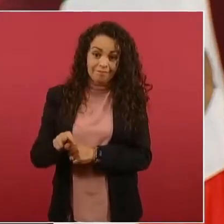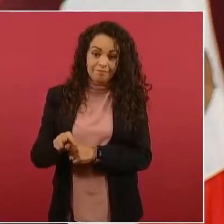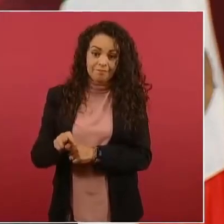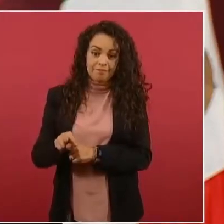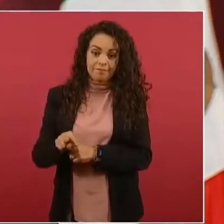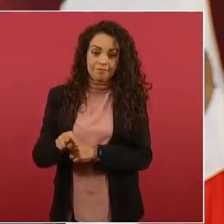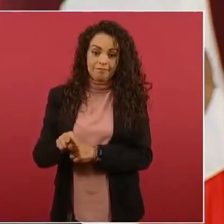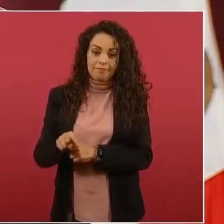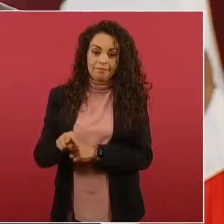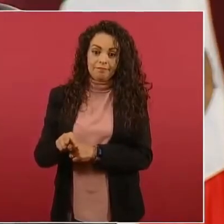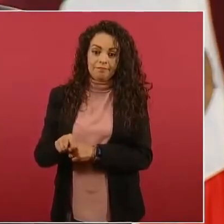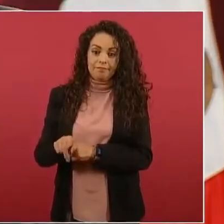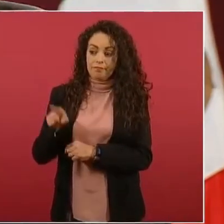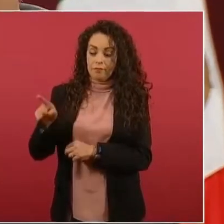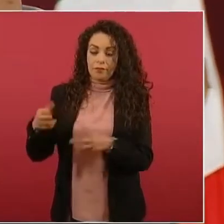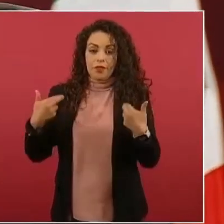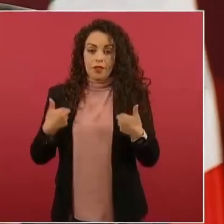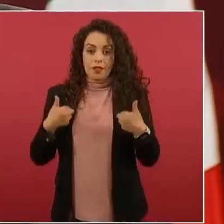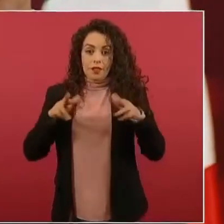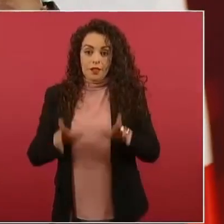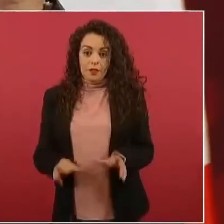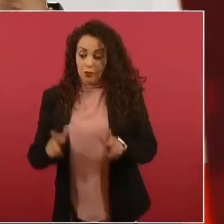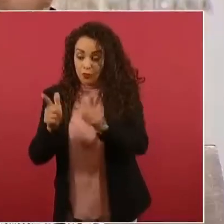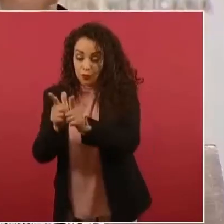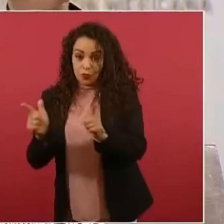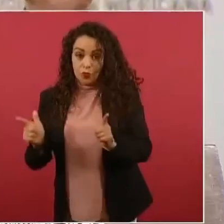de que el partido que él representa